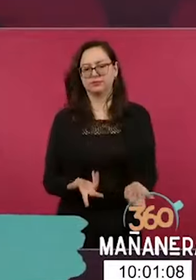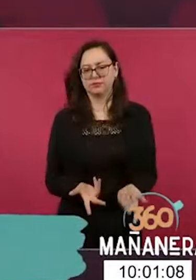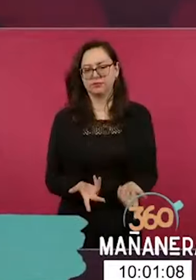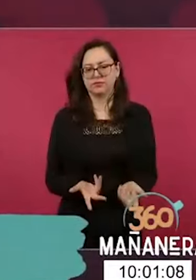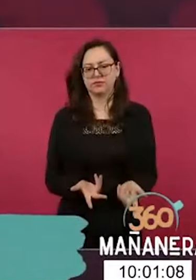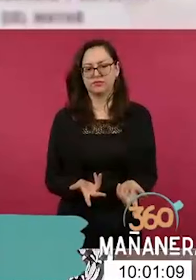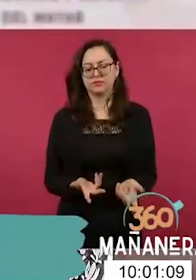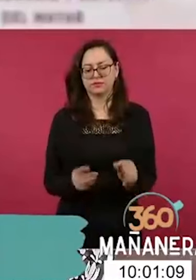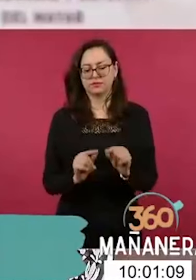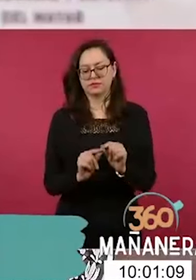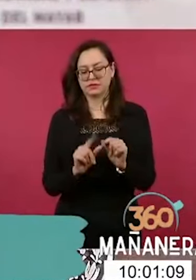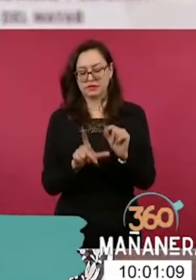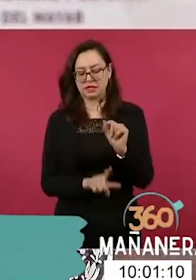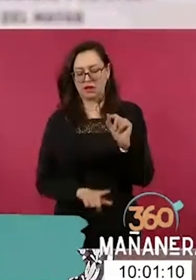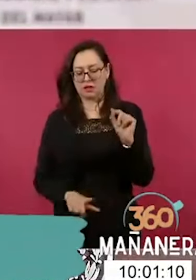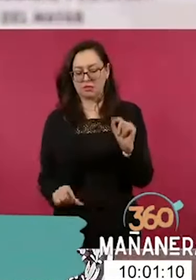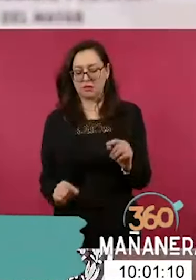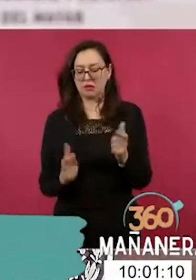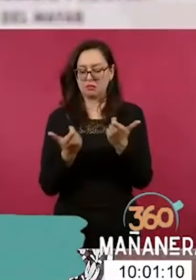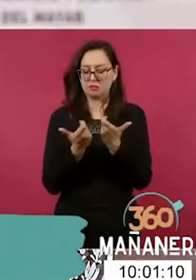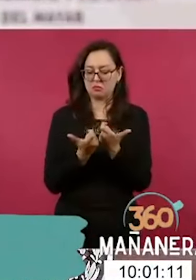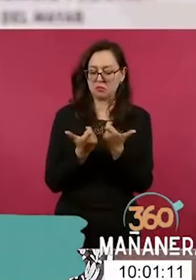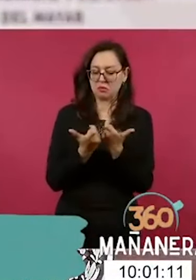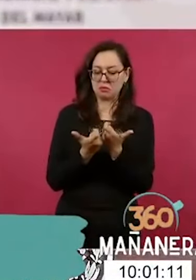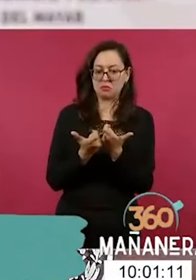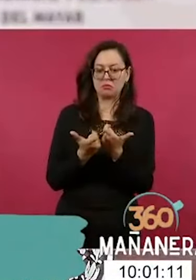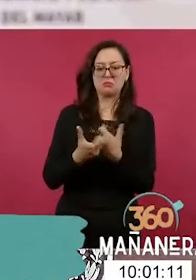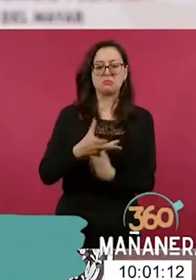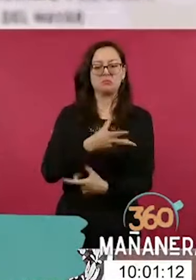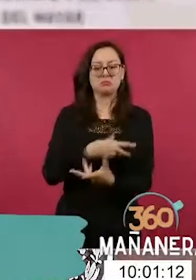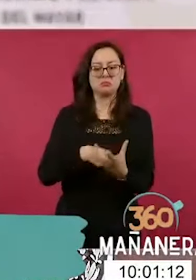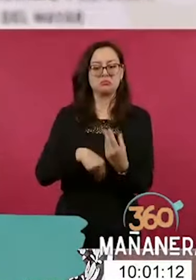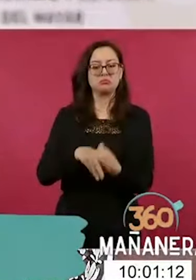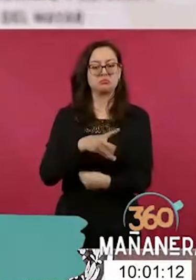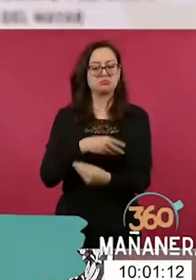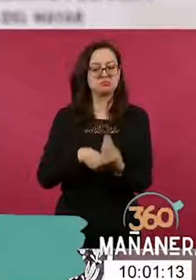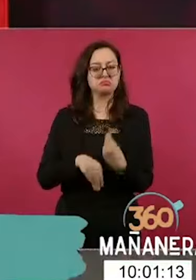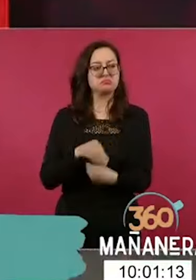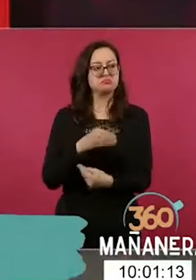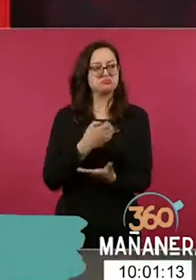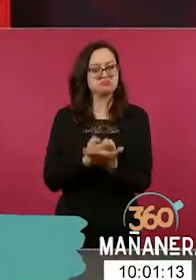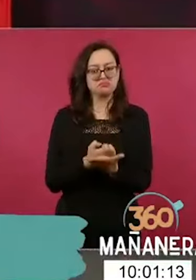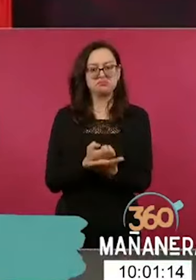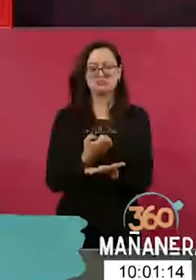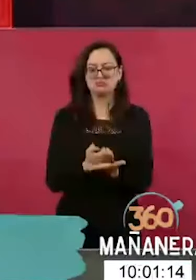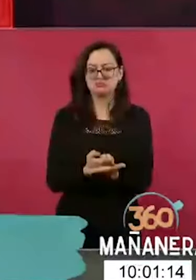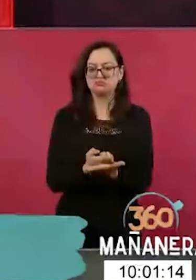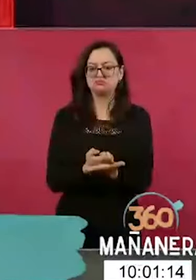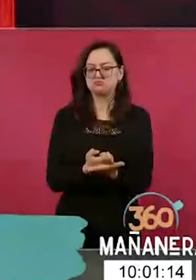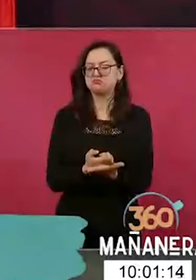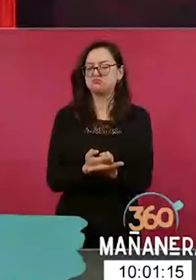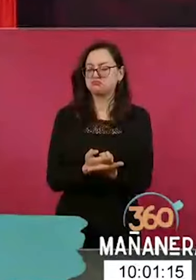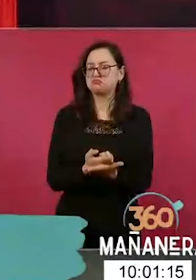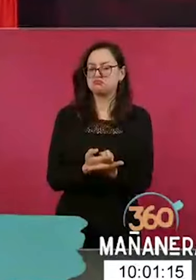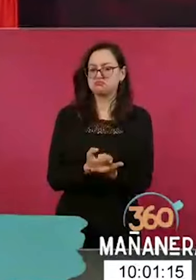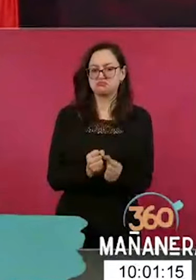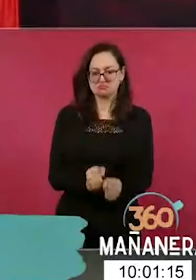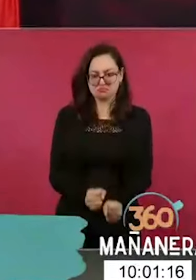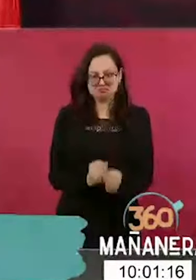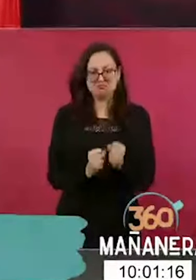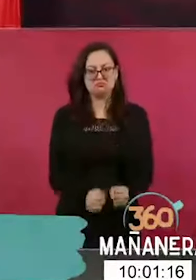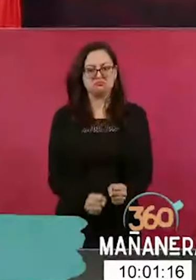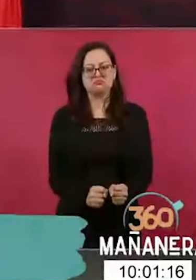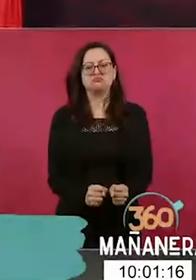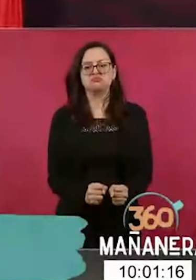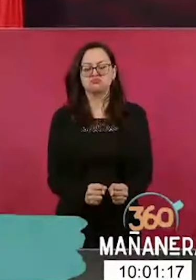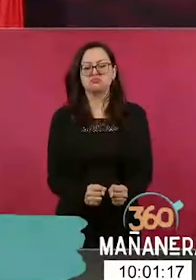la economía de nuestro país está muy